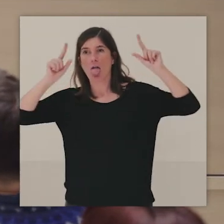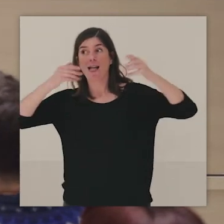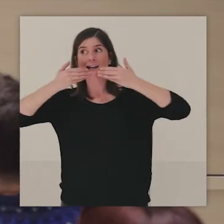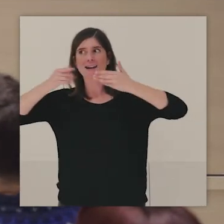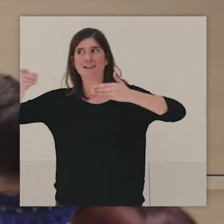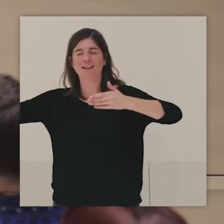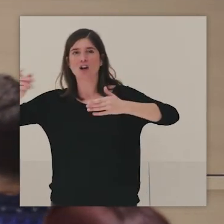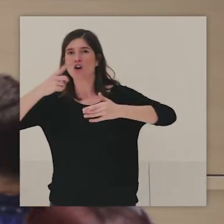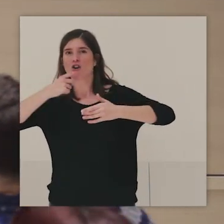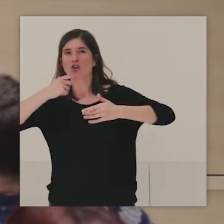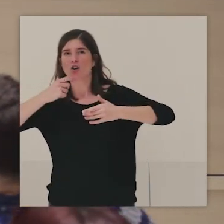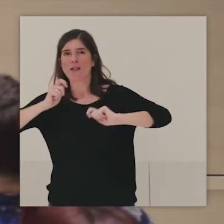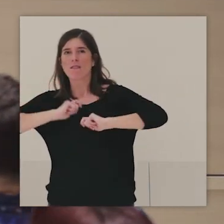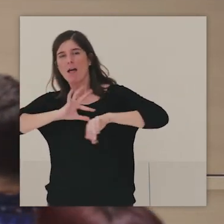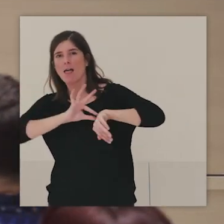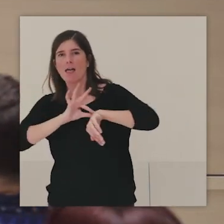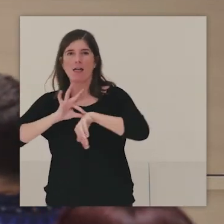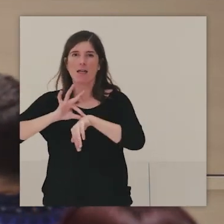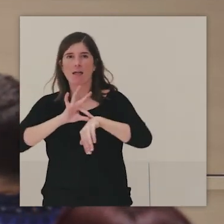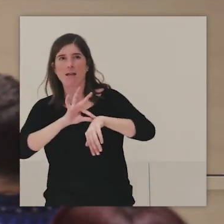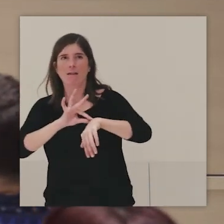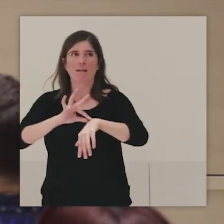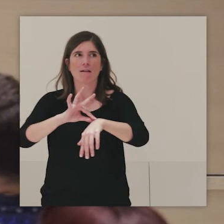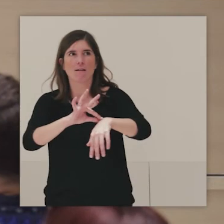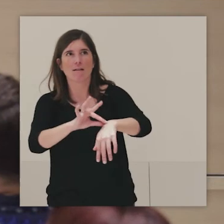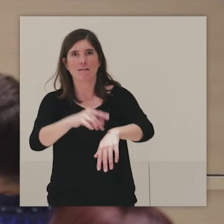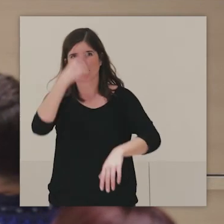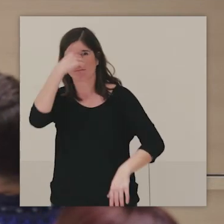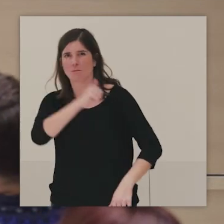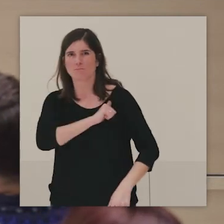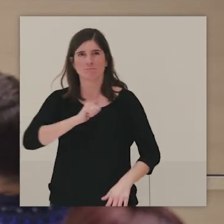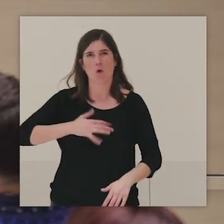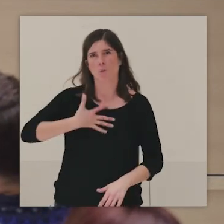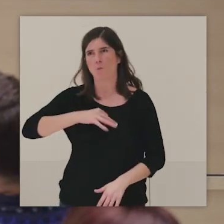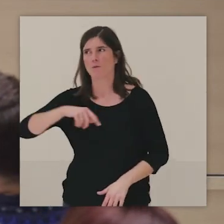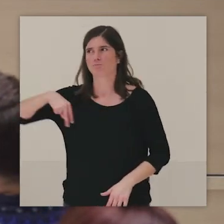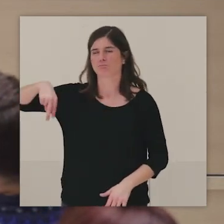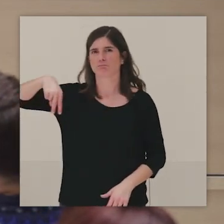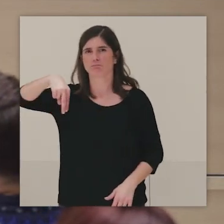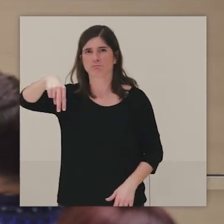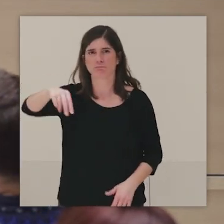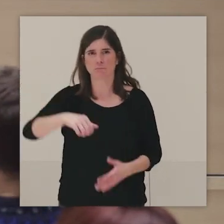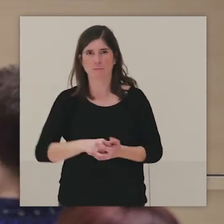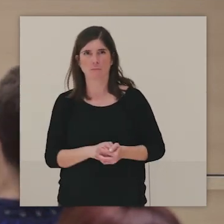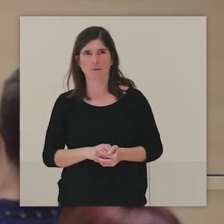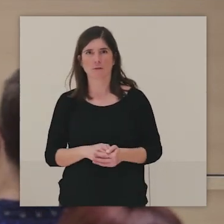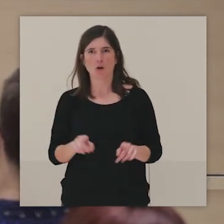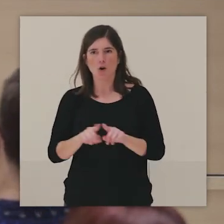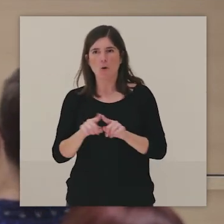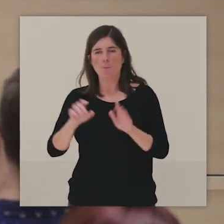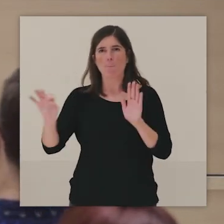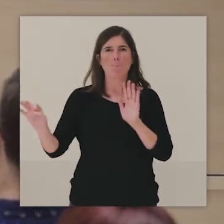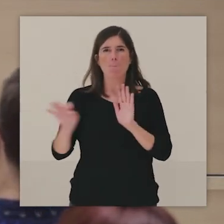orientación. Parecen como espacios, es decir, vamos generando espacios, pero lo que queremos es que sean